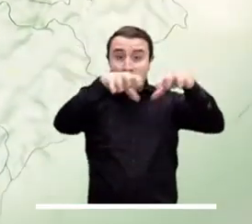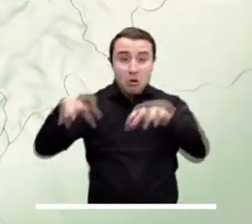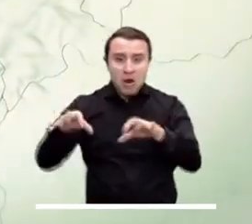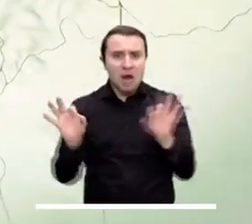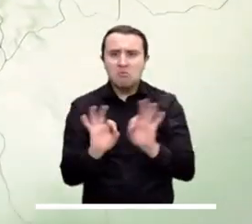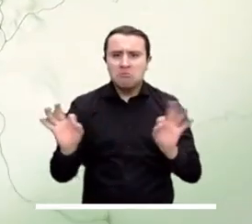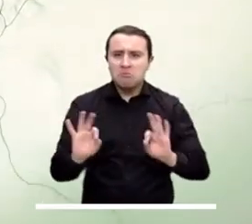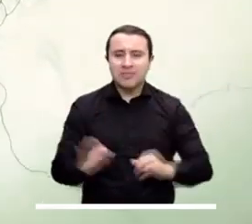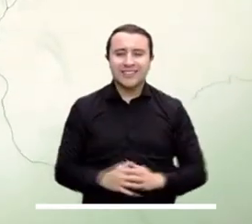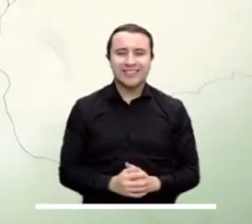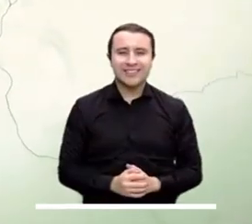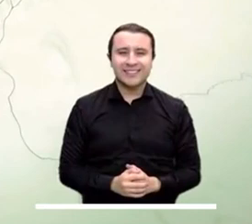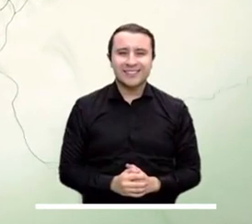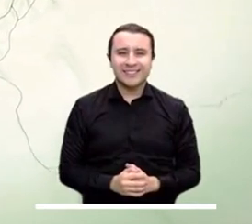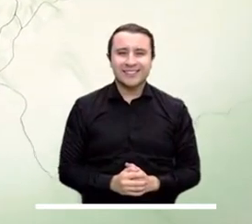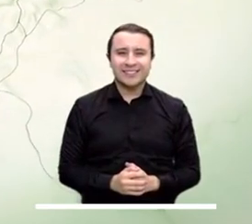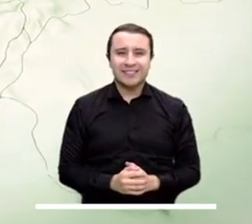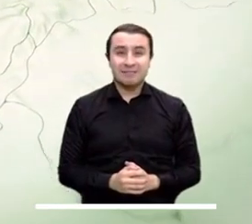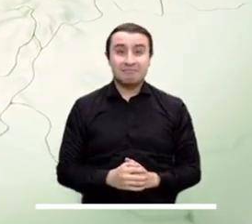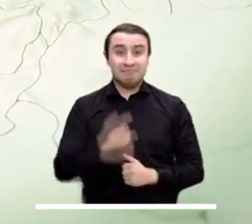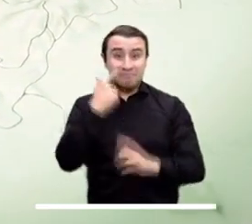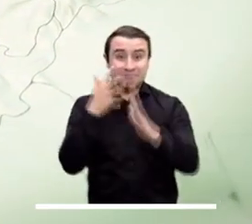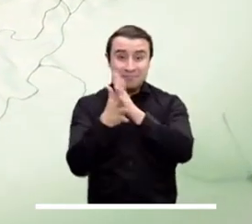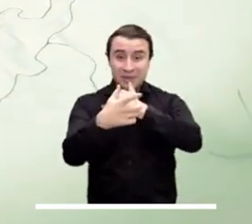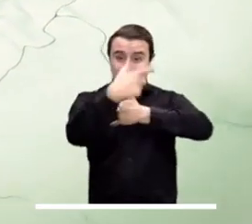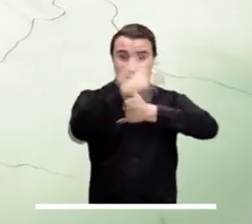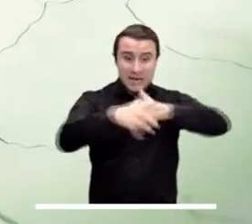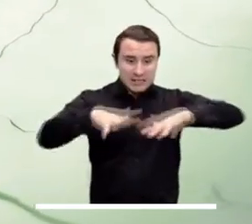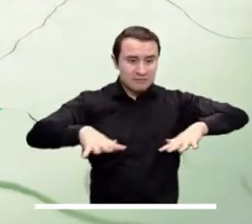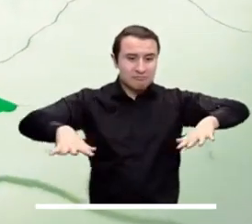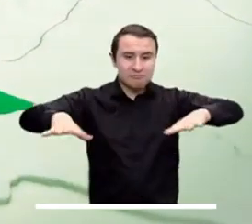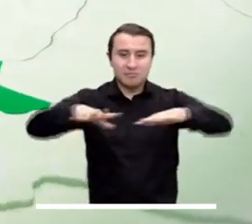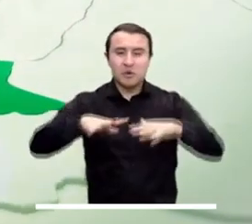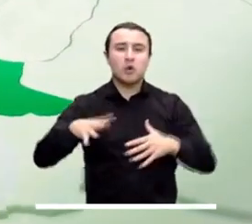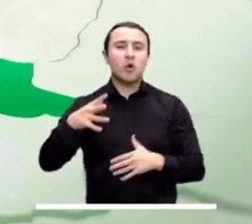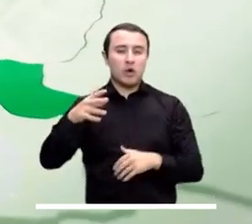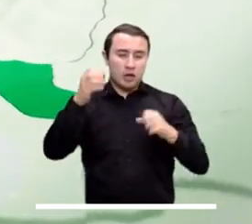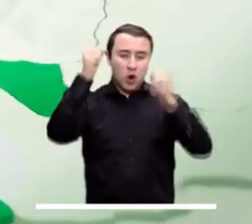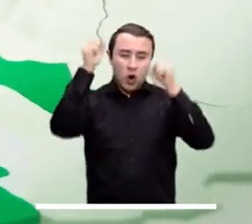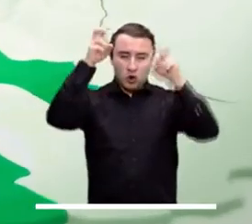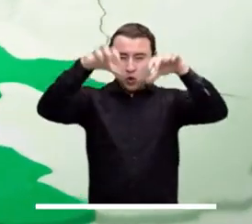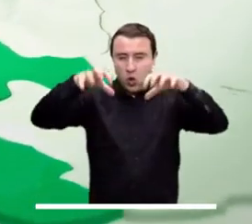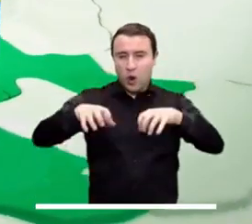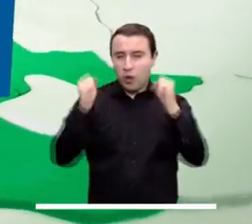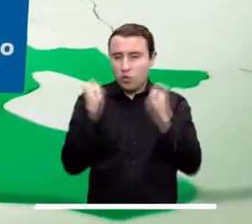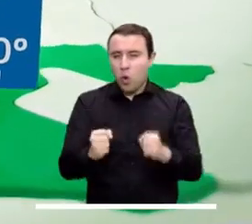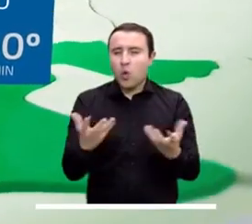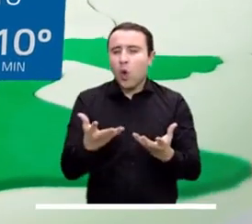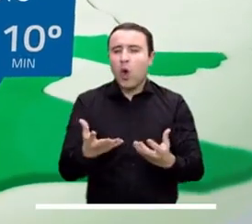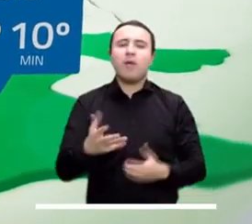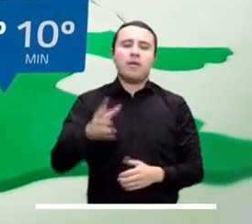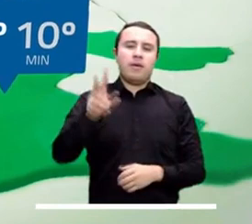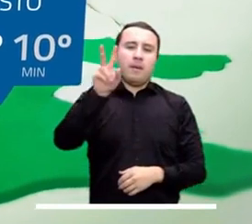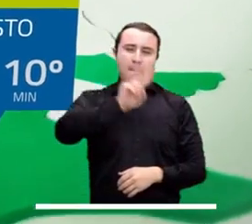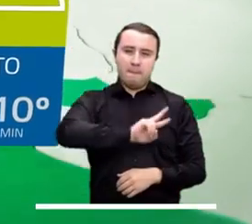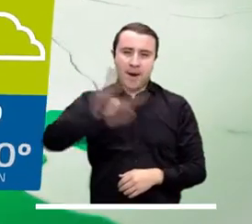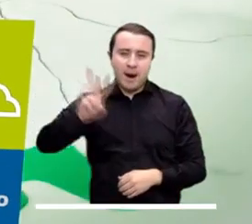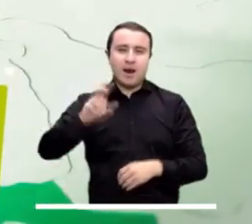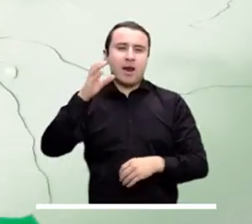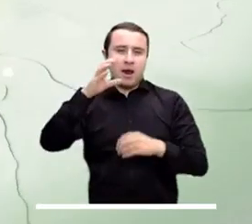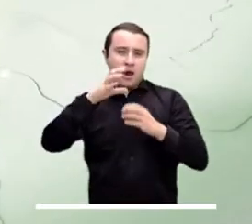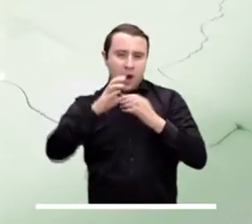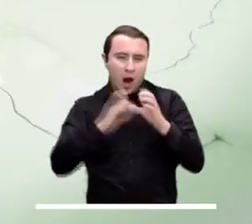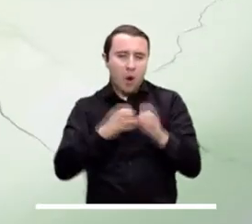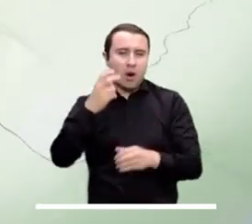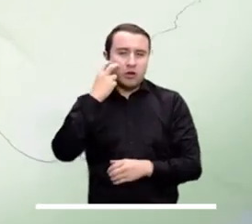precipitaciones en las islas. Durante la jornada se prevén lluvias fuertes en Valle, Cauca y Chocó. Por lo demás, se advierte cielo encapotado